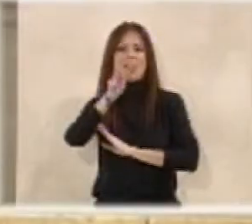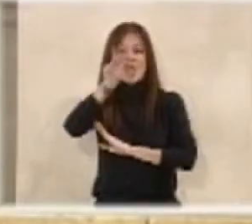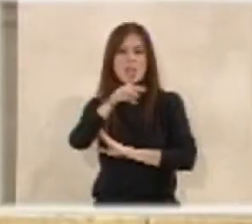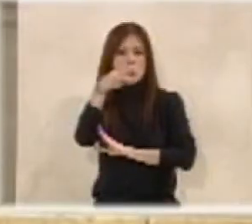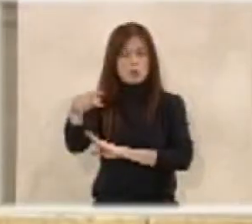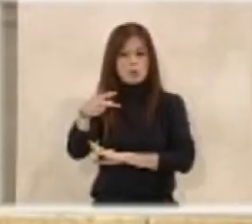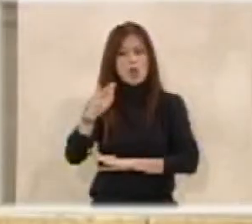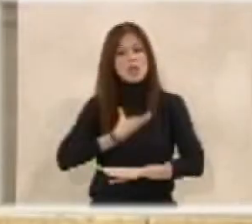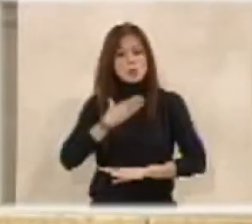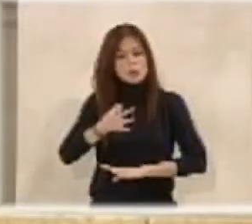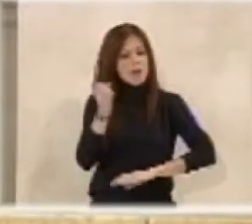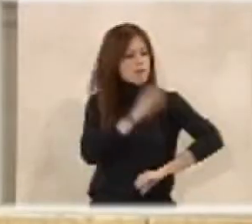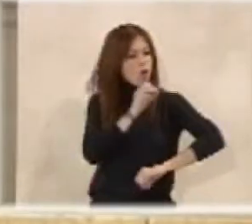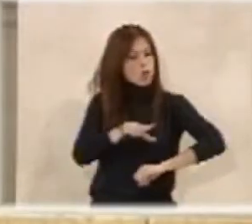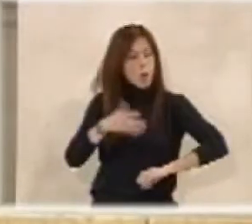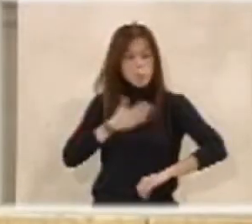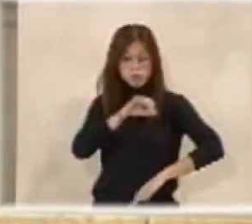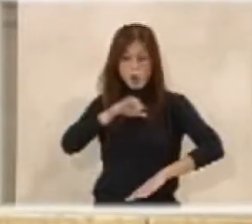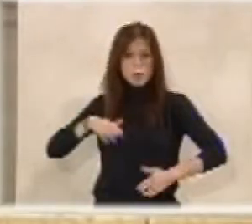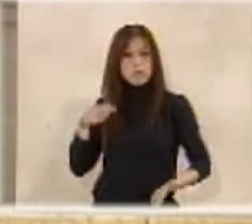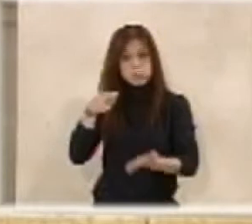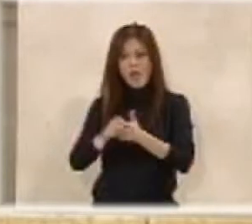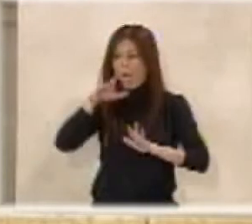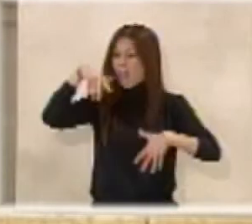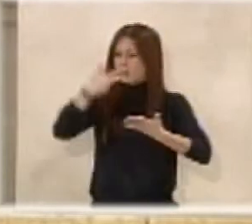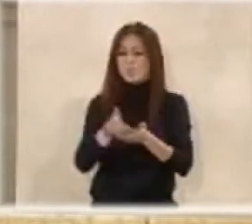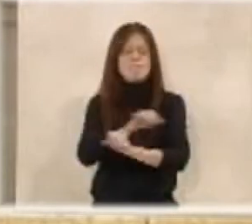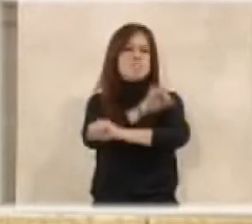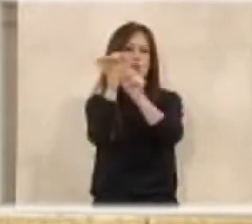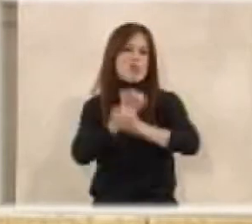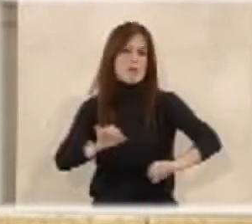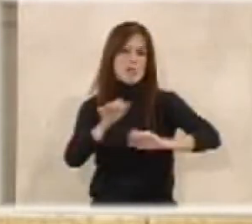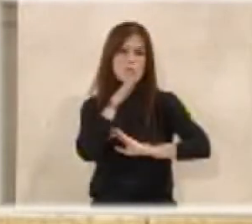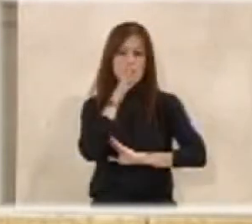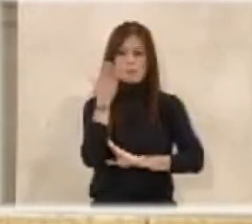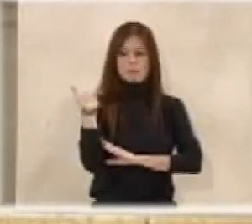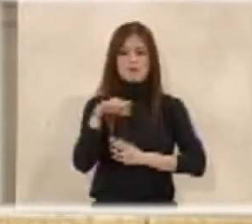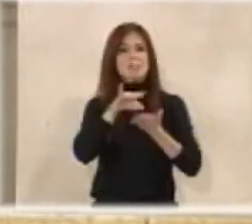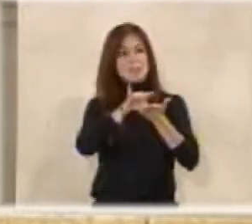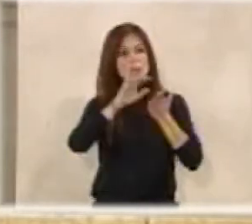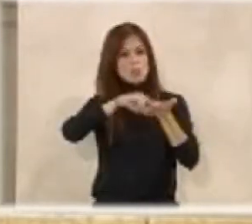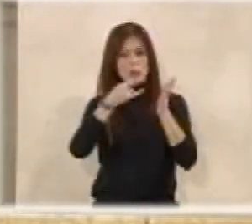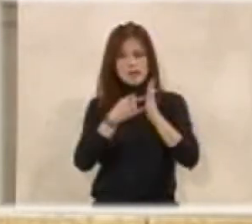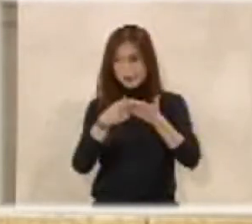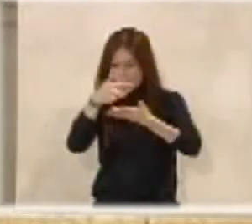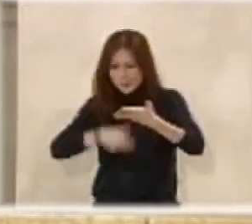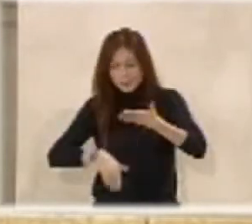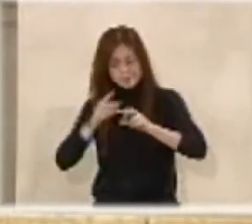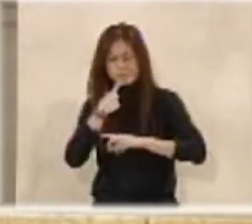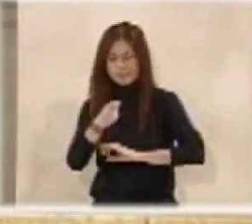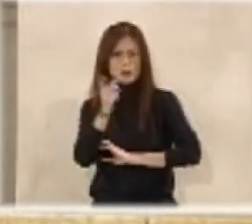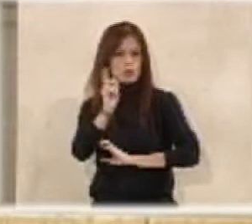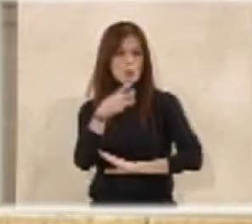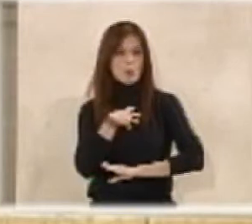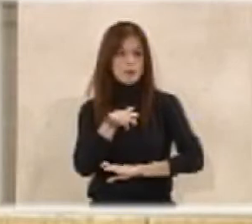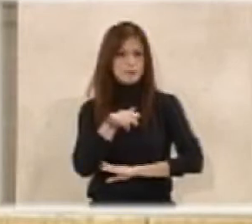Que el ayuntamiento pusiera fondos propios, cosa que hasta ahora siempre había sido imposible porque desde los servicios técnicos se veía complicado.